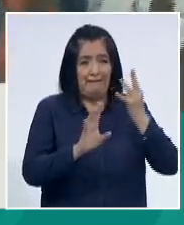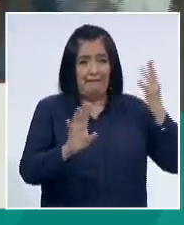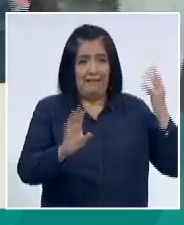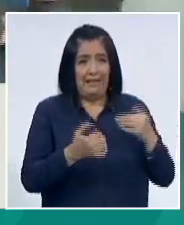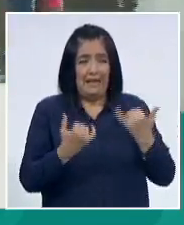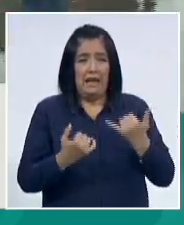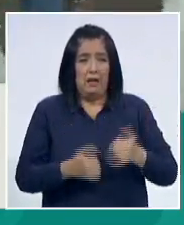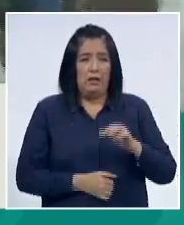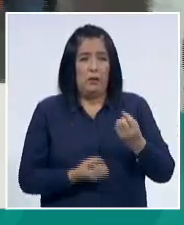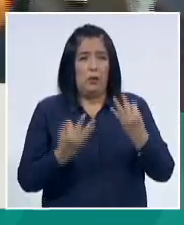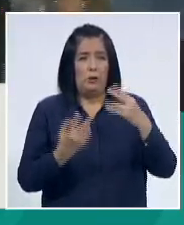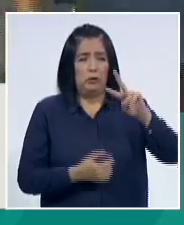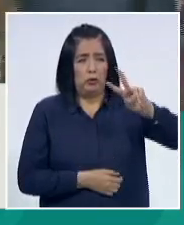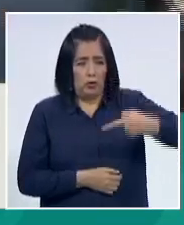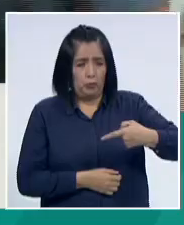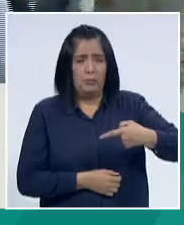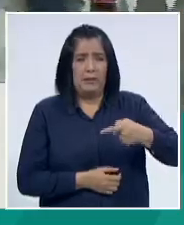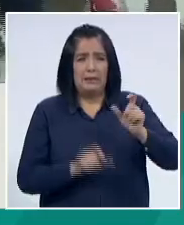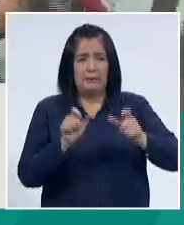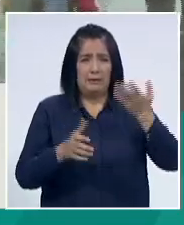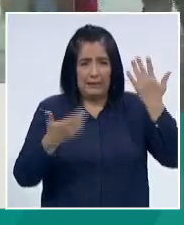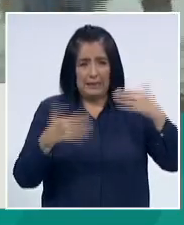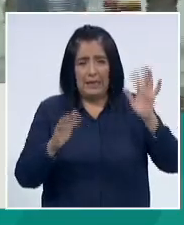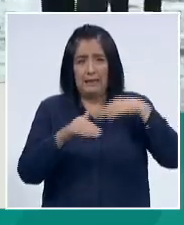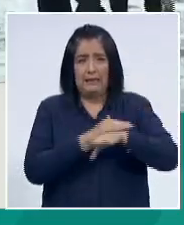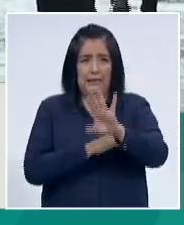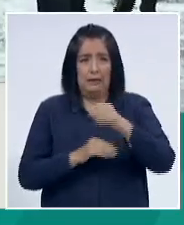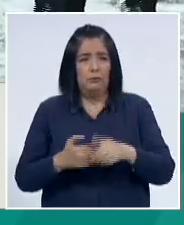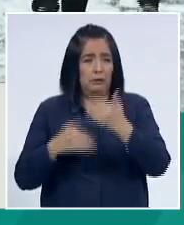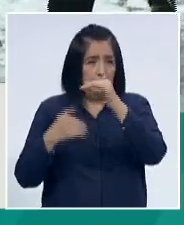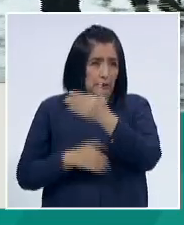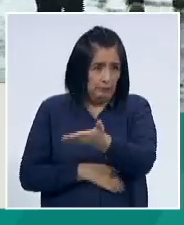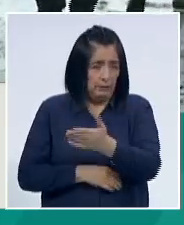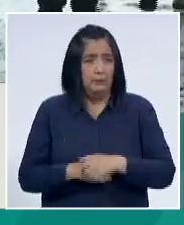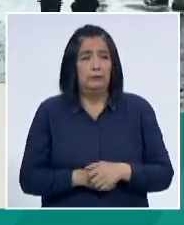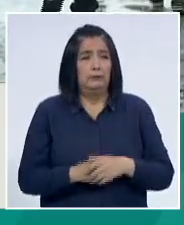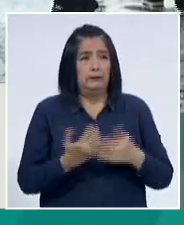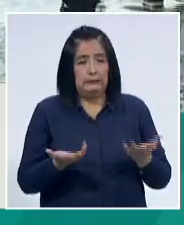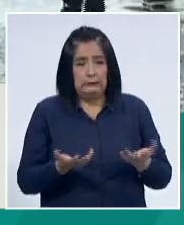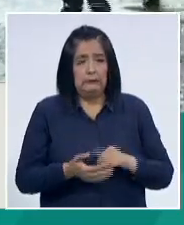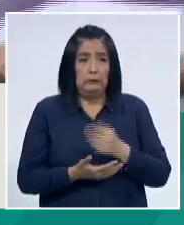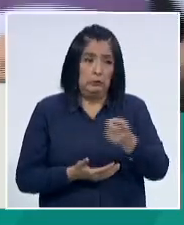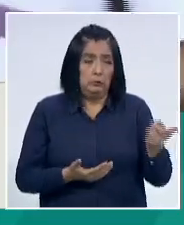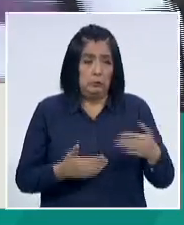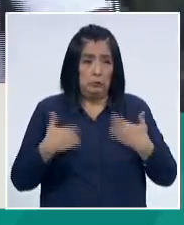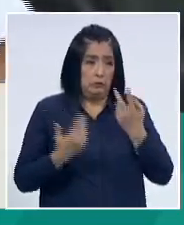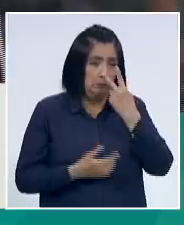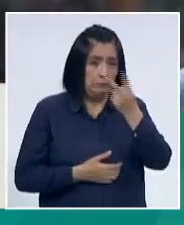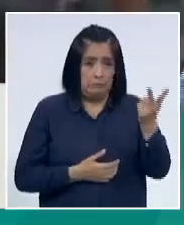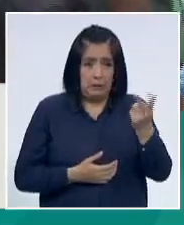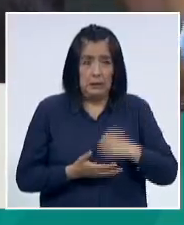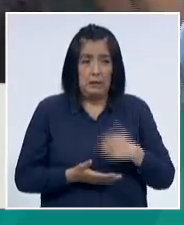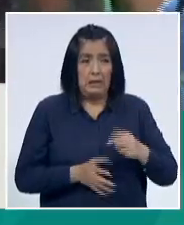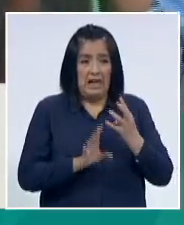hora son 2.000 los ciudadanos venezolanos que han ingresado por esa frontera. Y como puedes ver, la